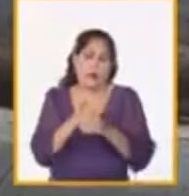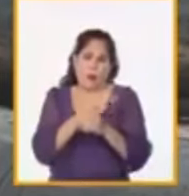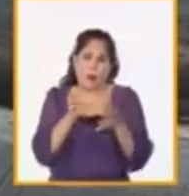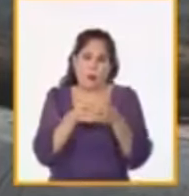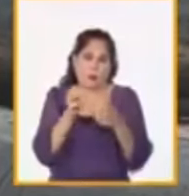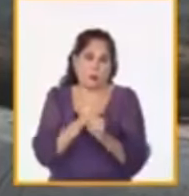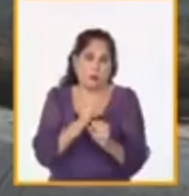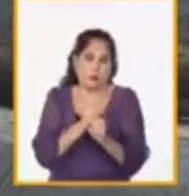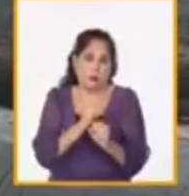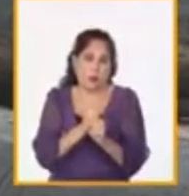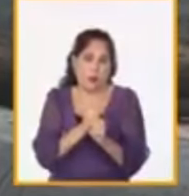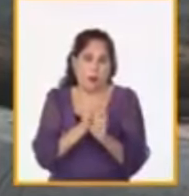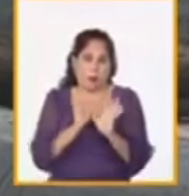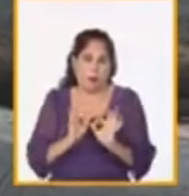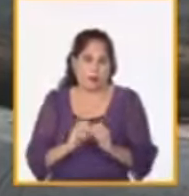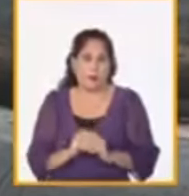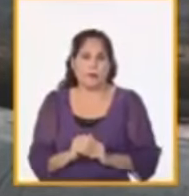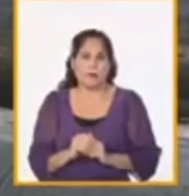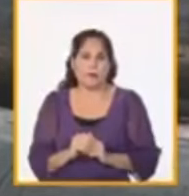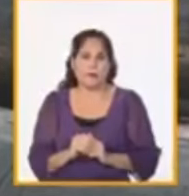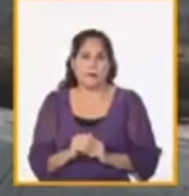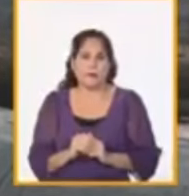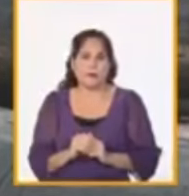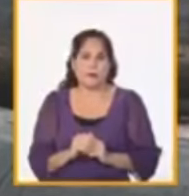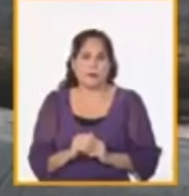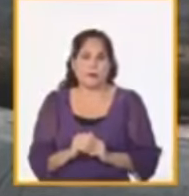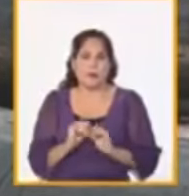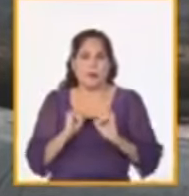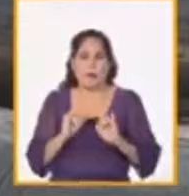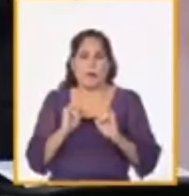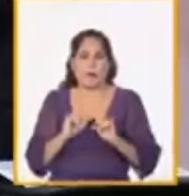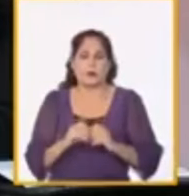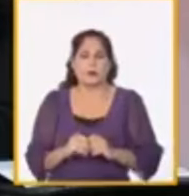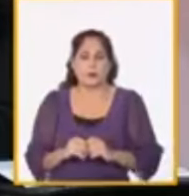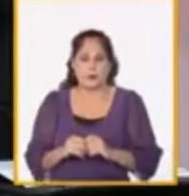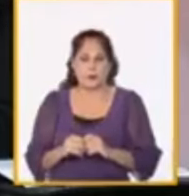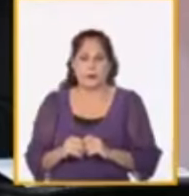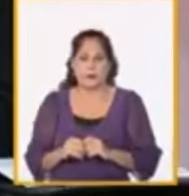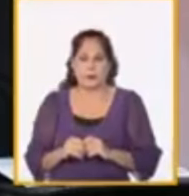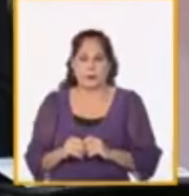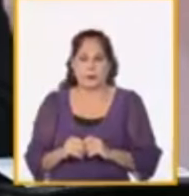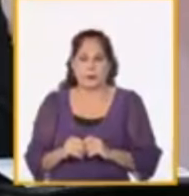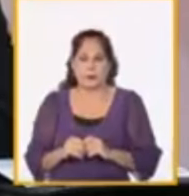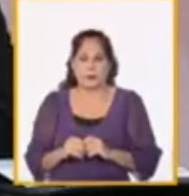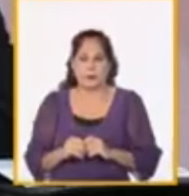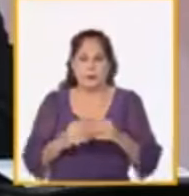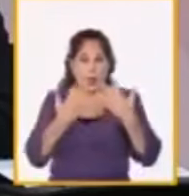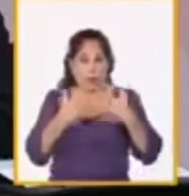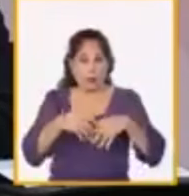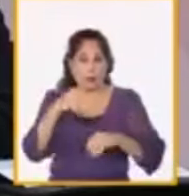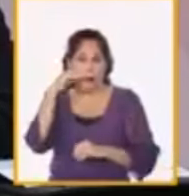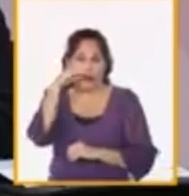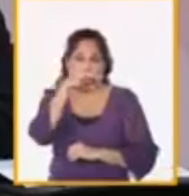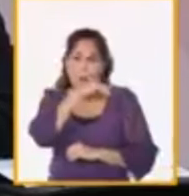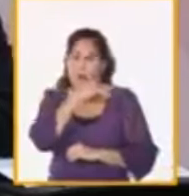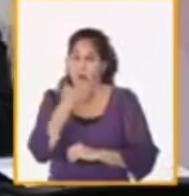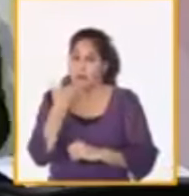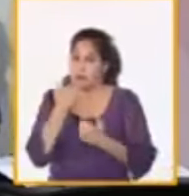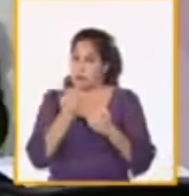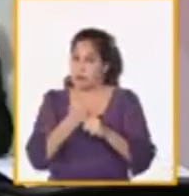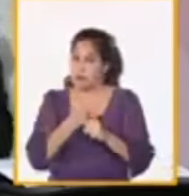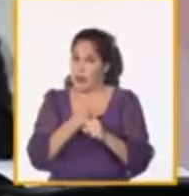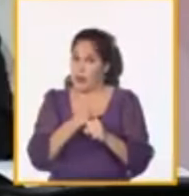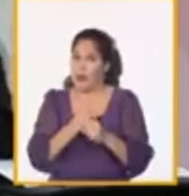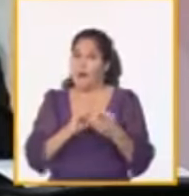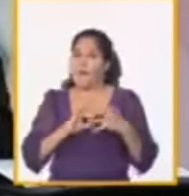y Bernardo Espinosa, Canal Cubano de Noticias. Bueno, una industria moderna y eficiente que es parte del